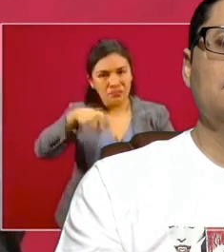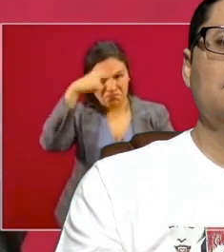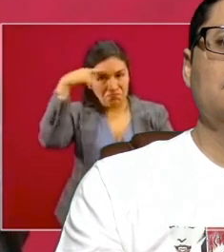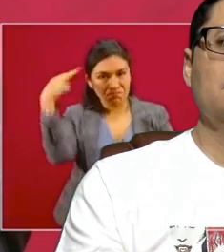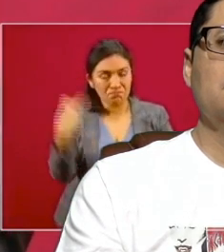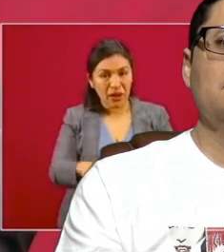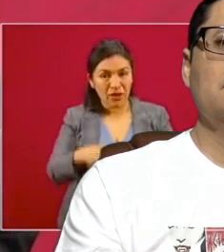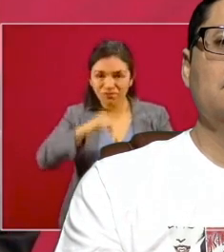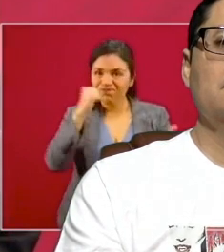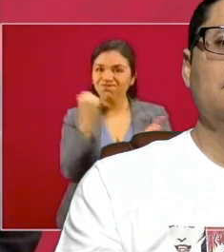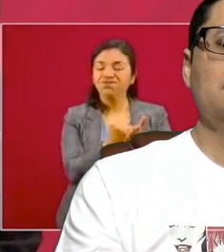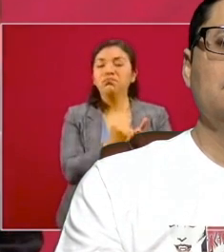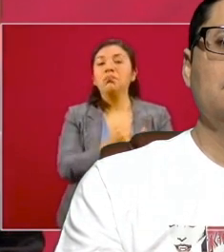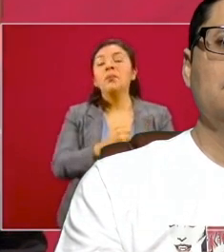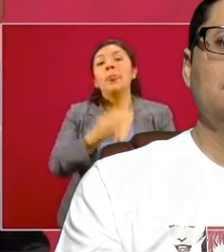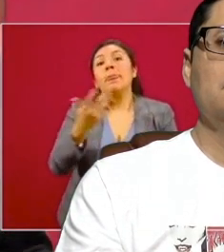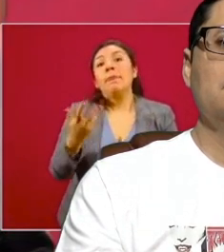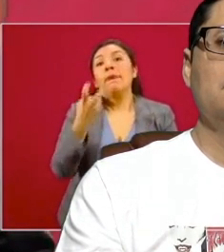cual